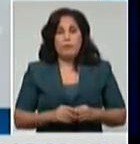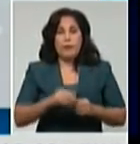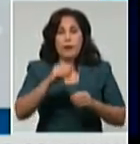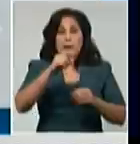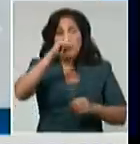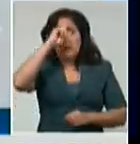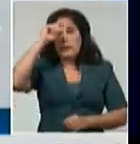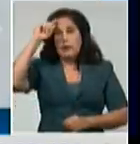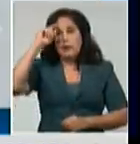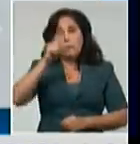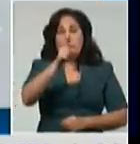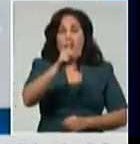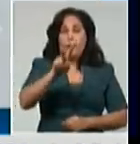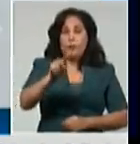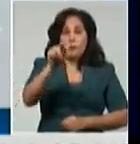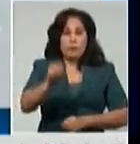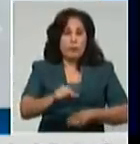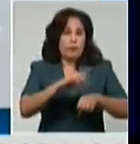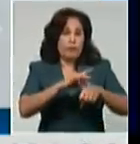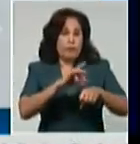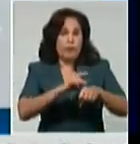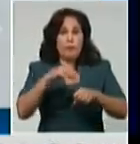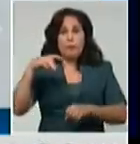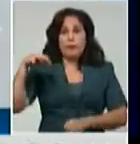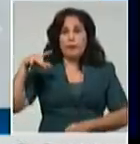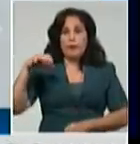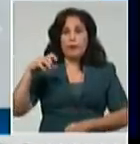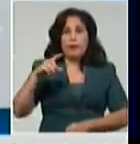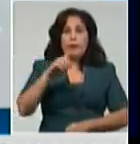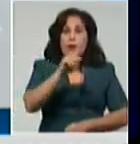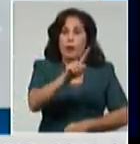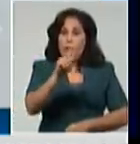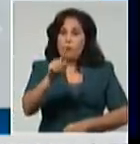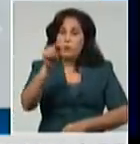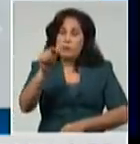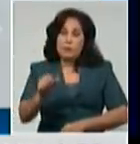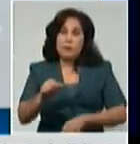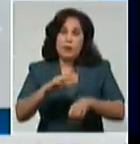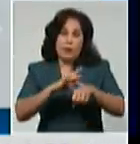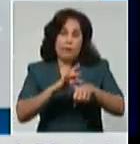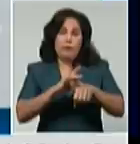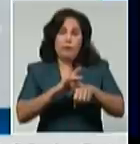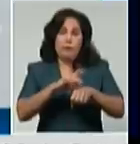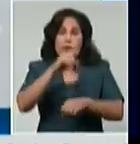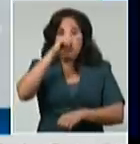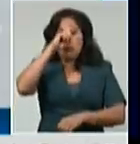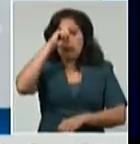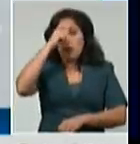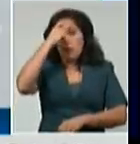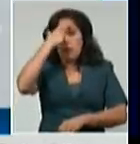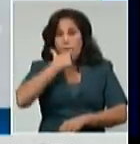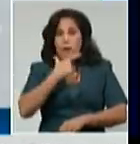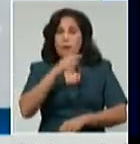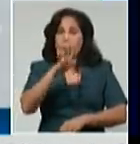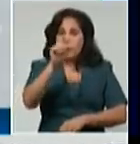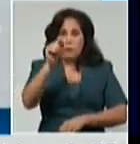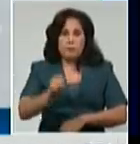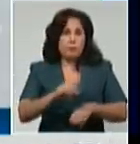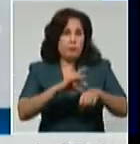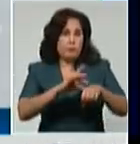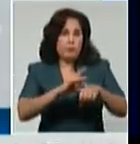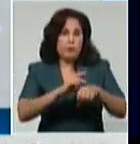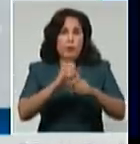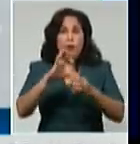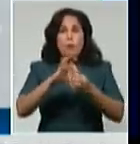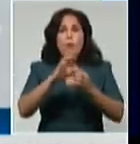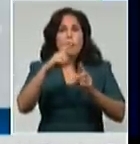Espíritu con 12, Pinar del Río con 11, Ciego de Ávila con 4,